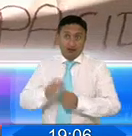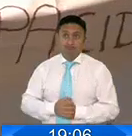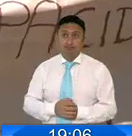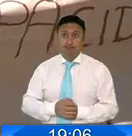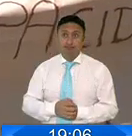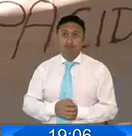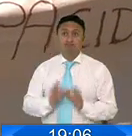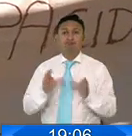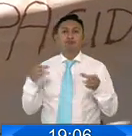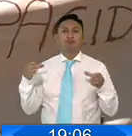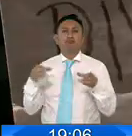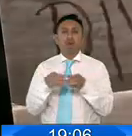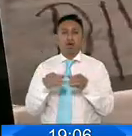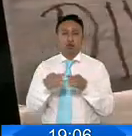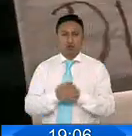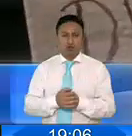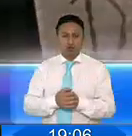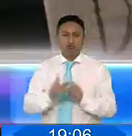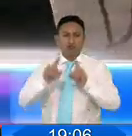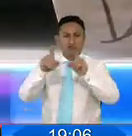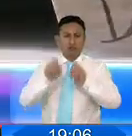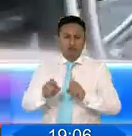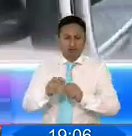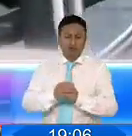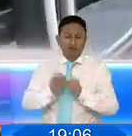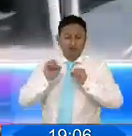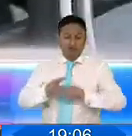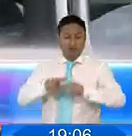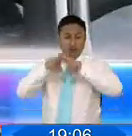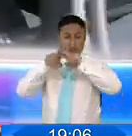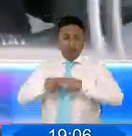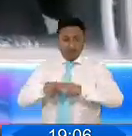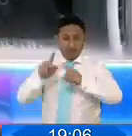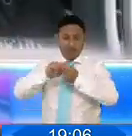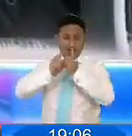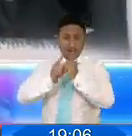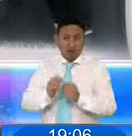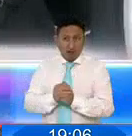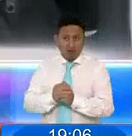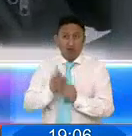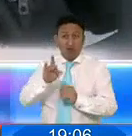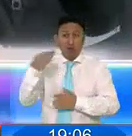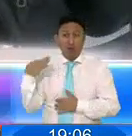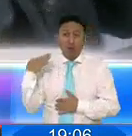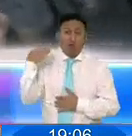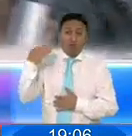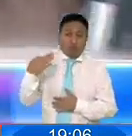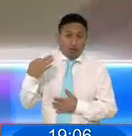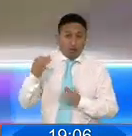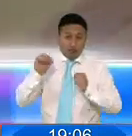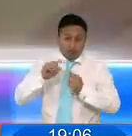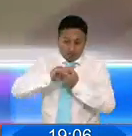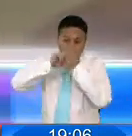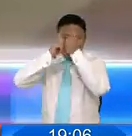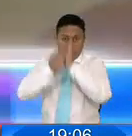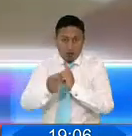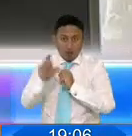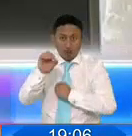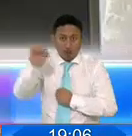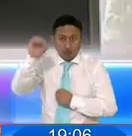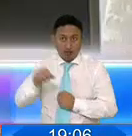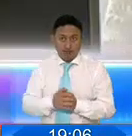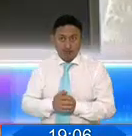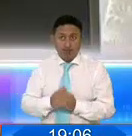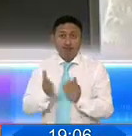Las asociaciones cuestionan que la recalificación de las discapacidades sea voluntaria. Además, aseguran que varias de